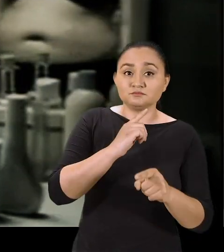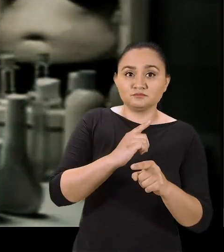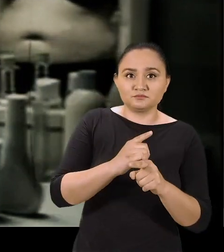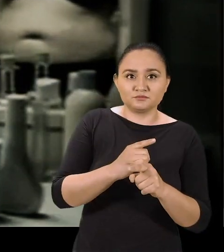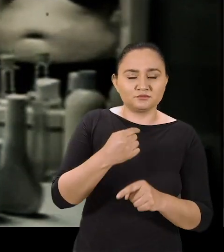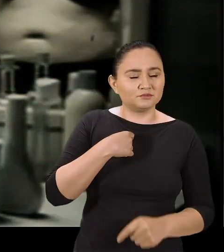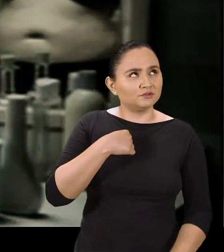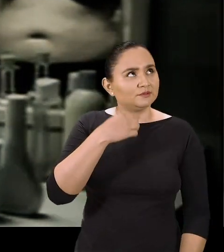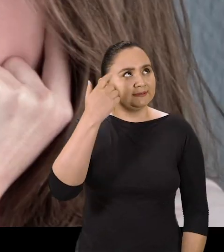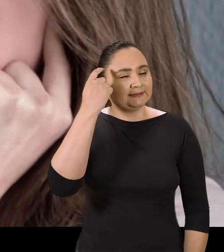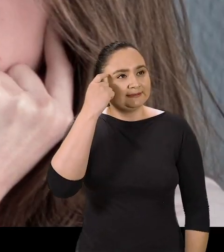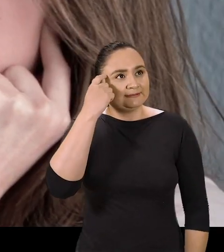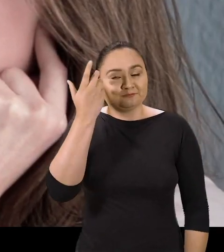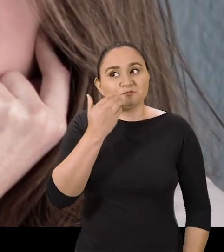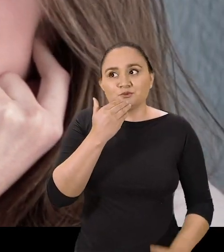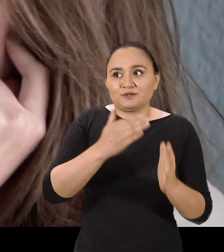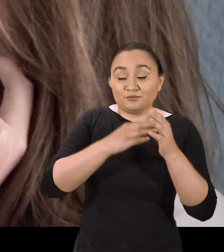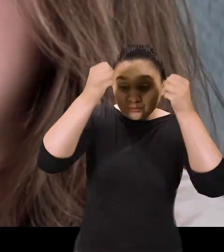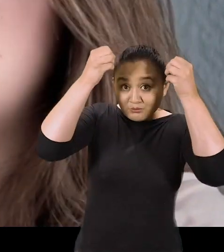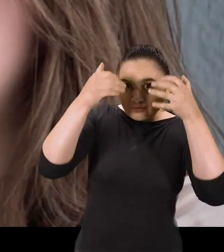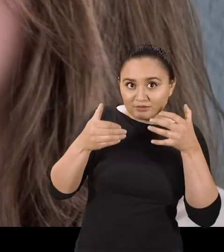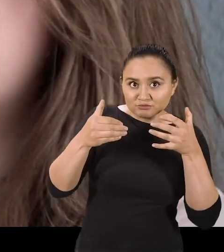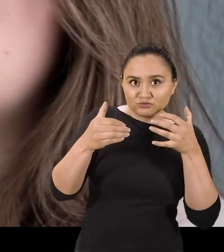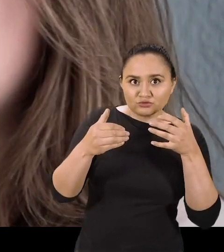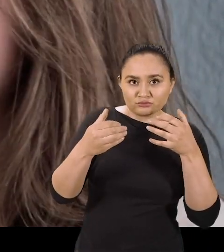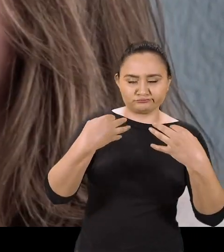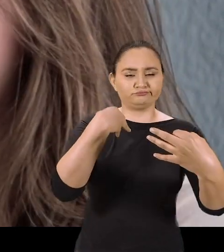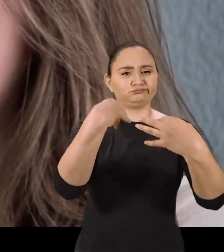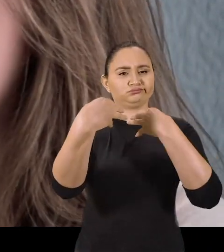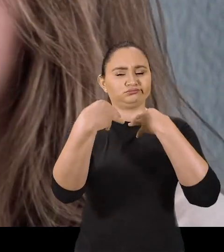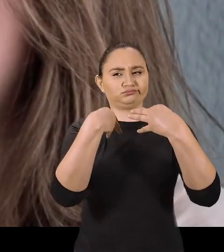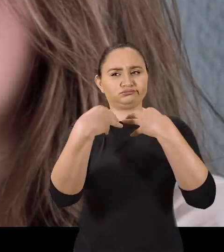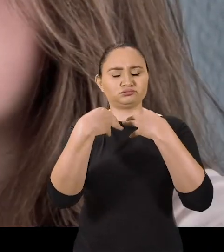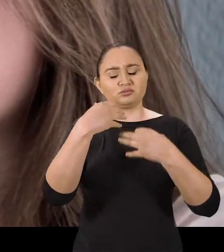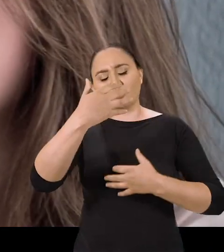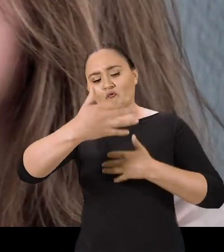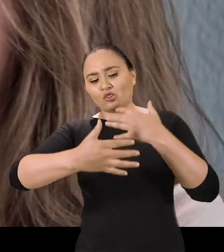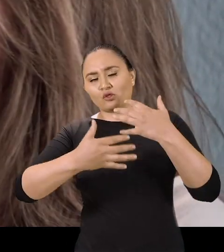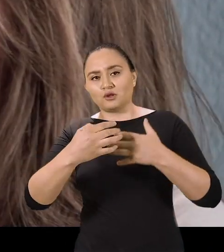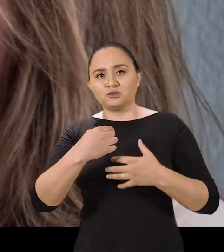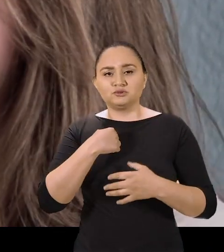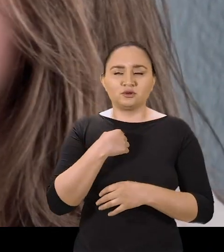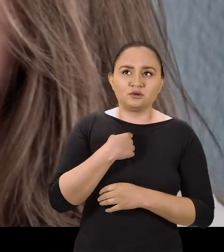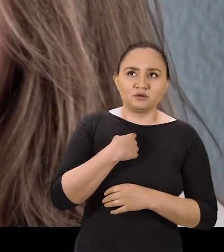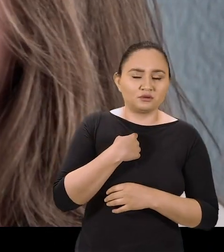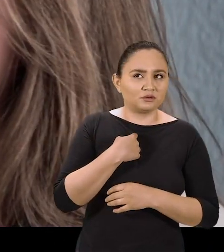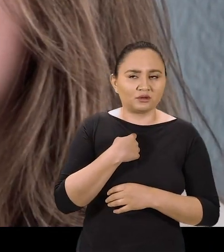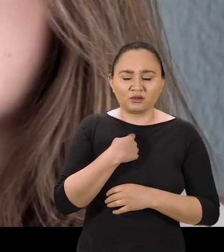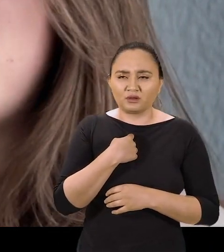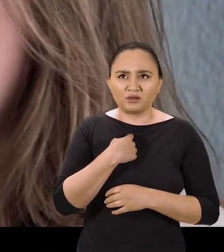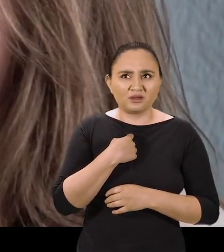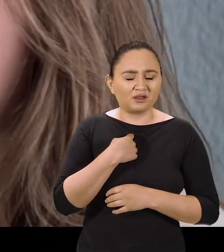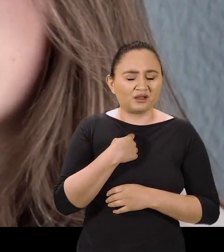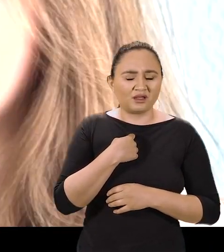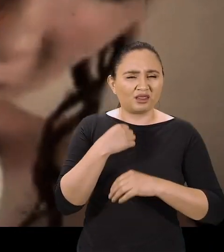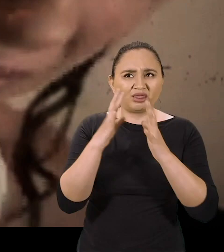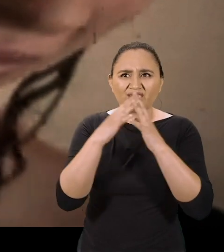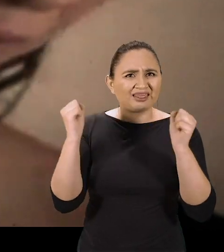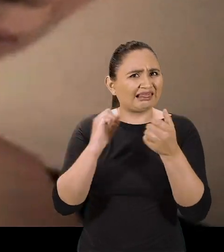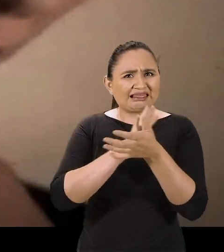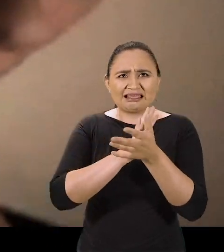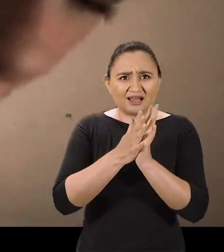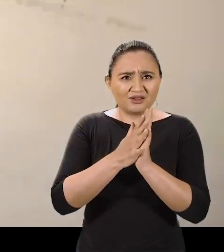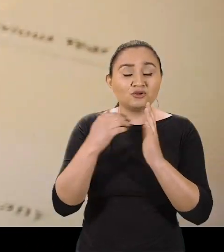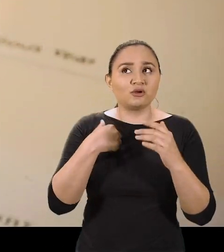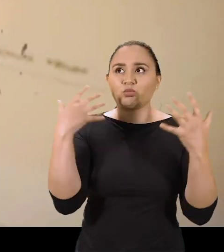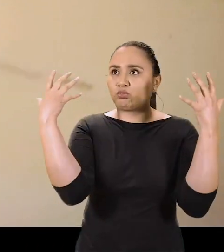concentraba o sea la profesora el profesor que estaba al frente hablaban y yo no captaba nada ya